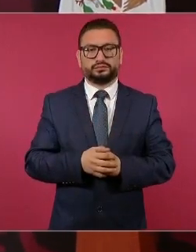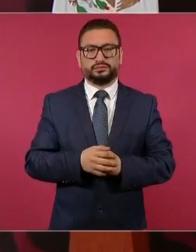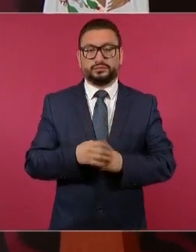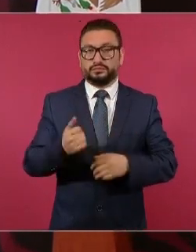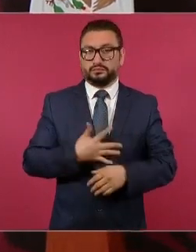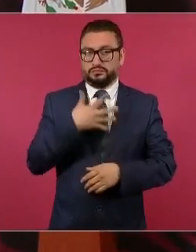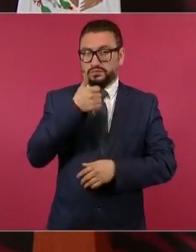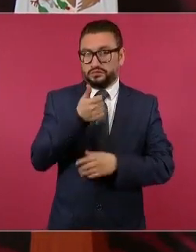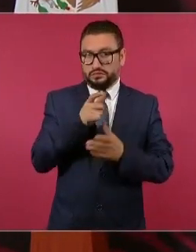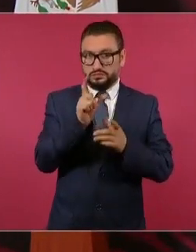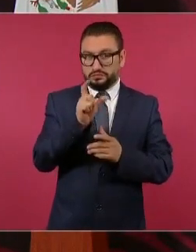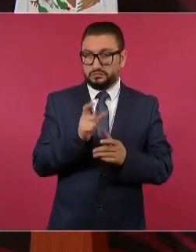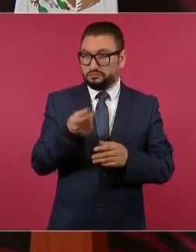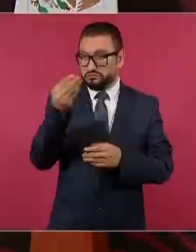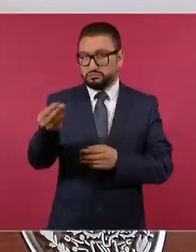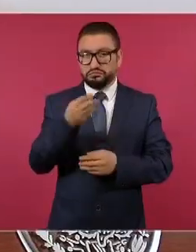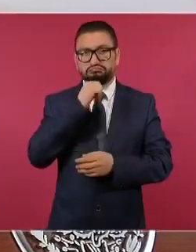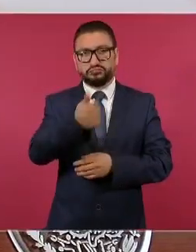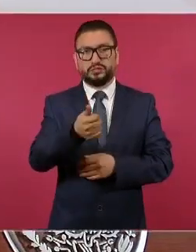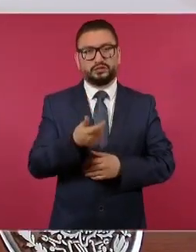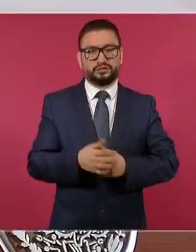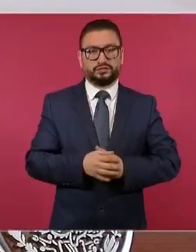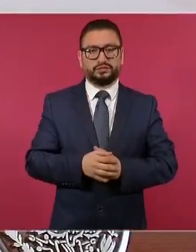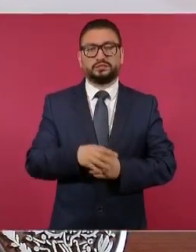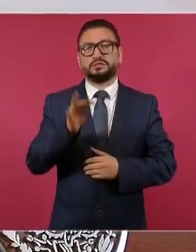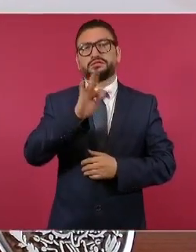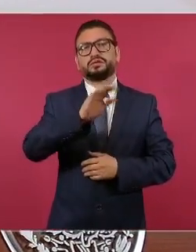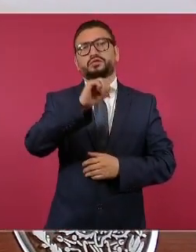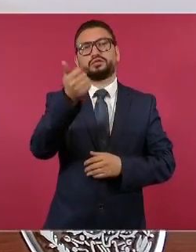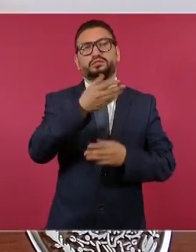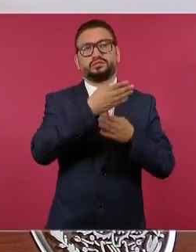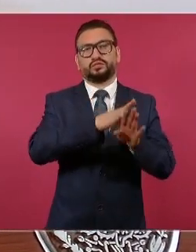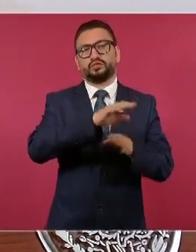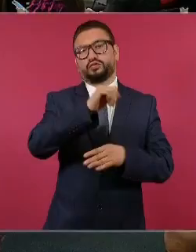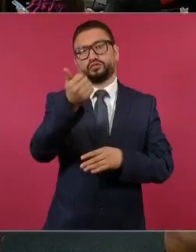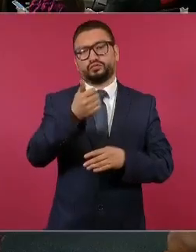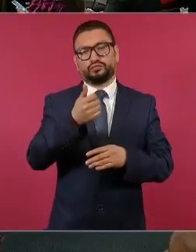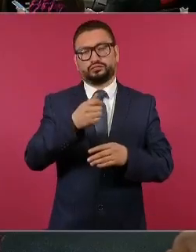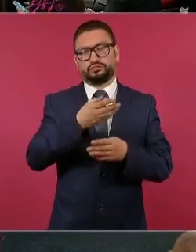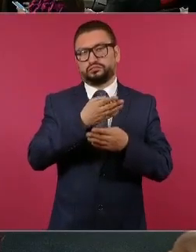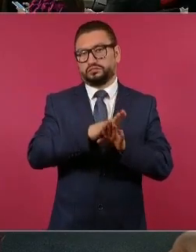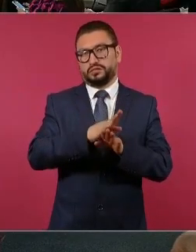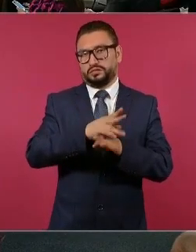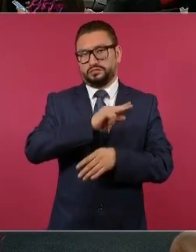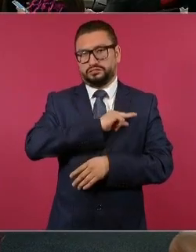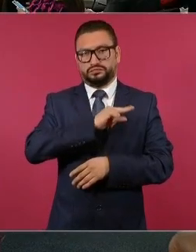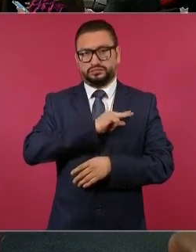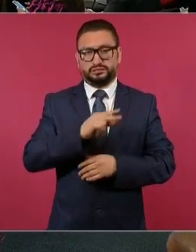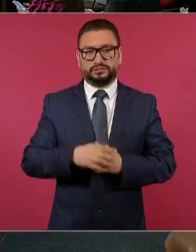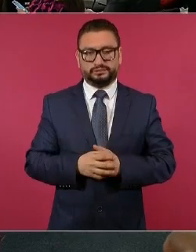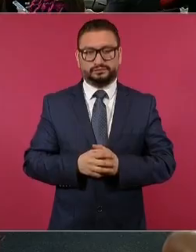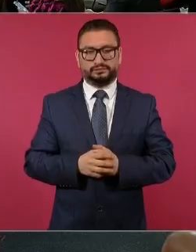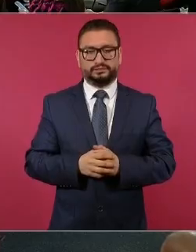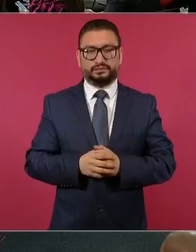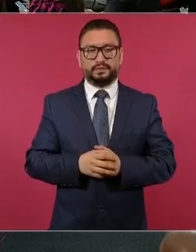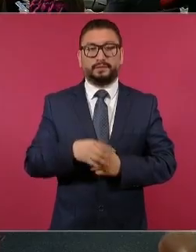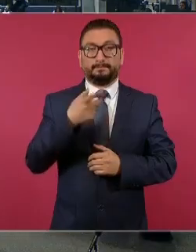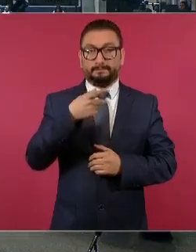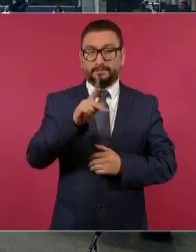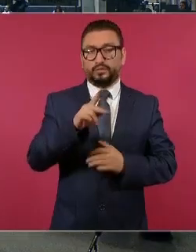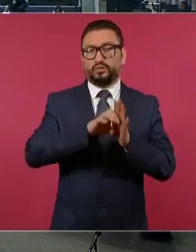con tarjetas de bienestar. Puede ser que cobren con tarjetas de bancos particulares. Por ejemplo,